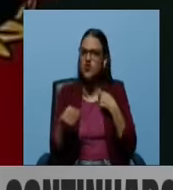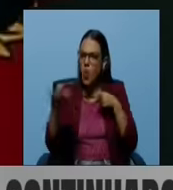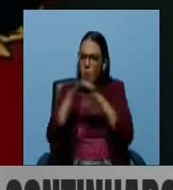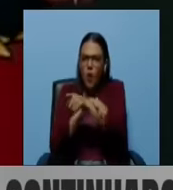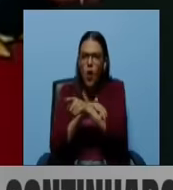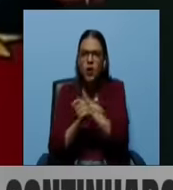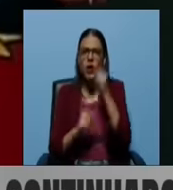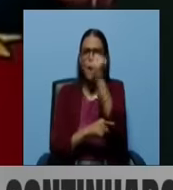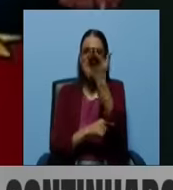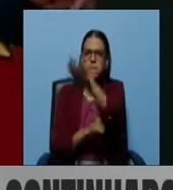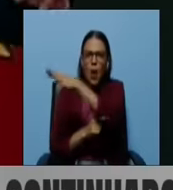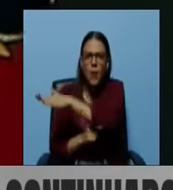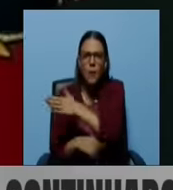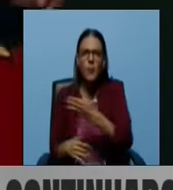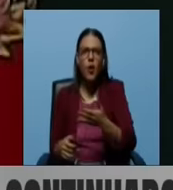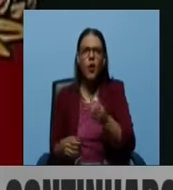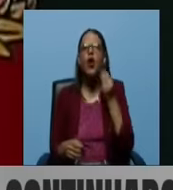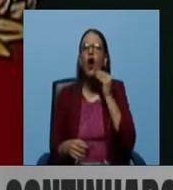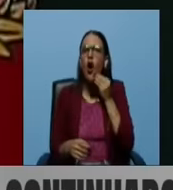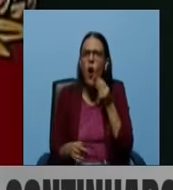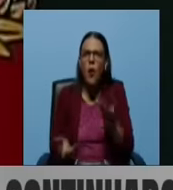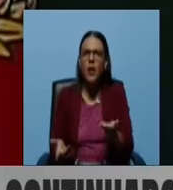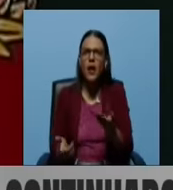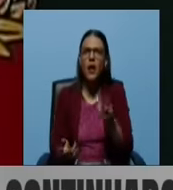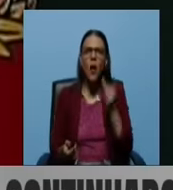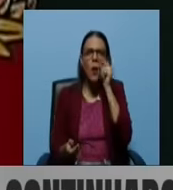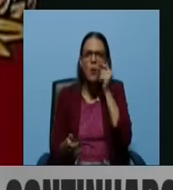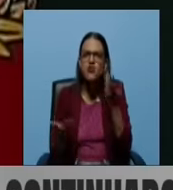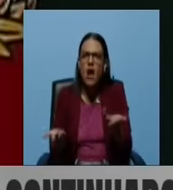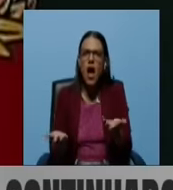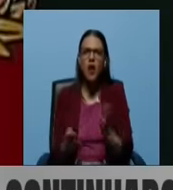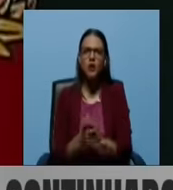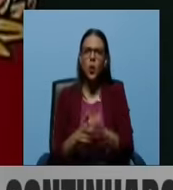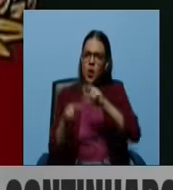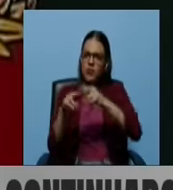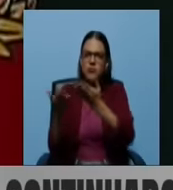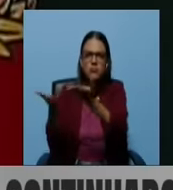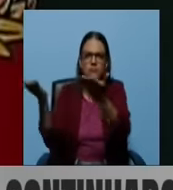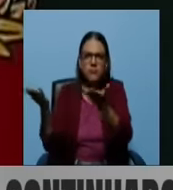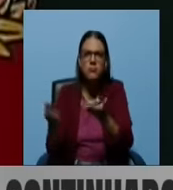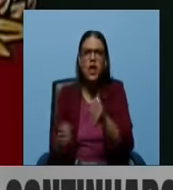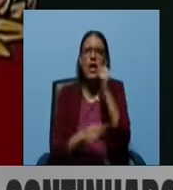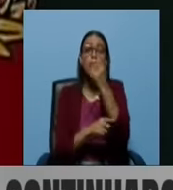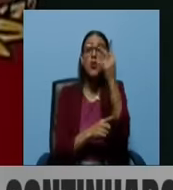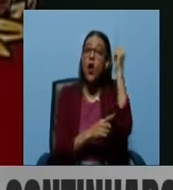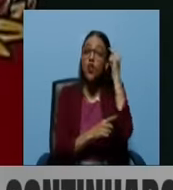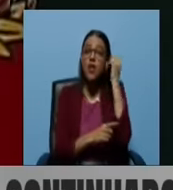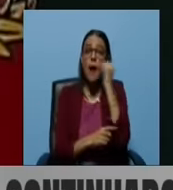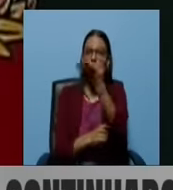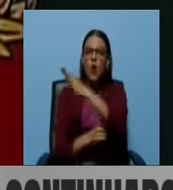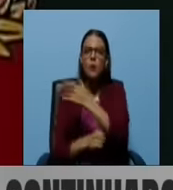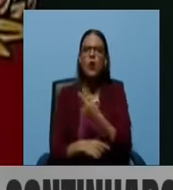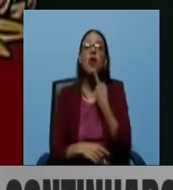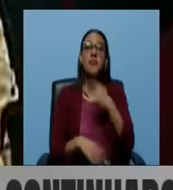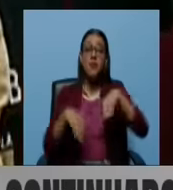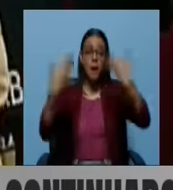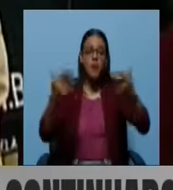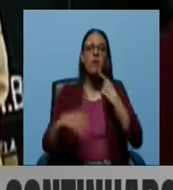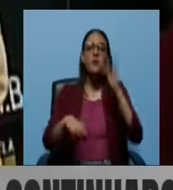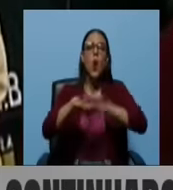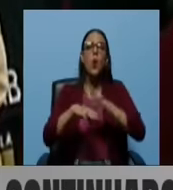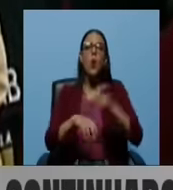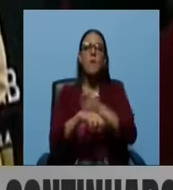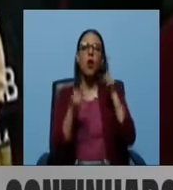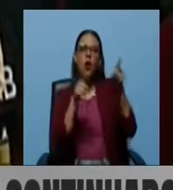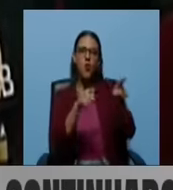que asesinaron muchachos, jóvenes, esos dos días. ¿Para qué? para culpar al gobierno nacional.